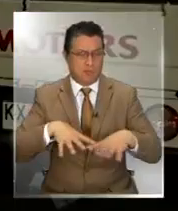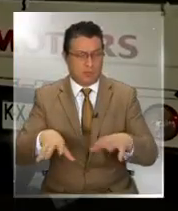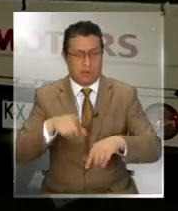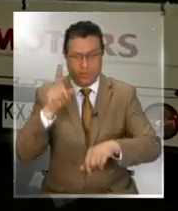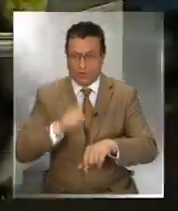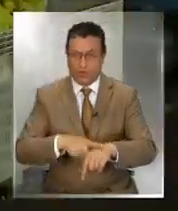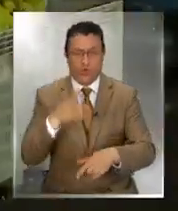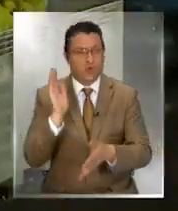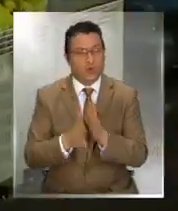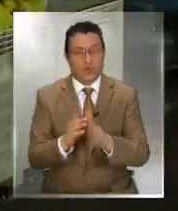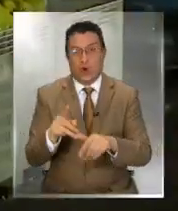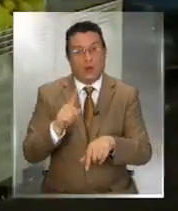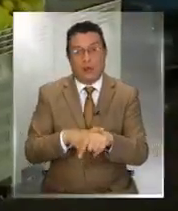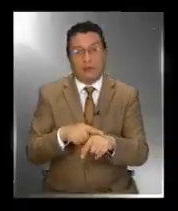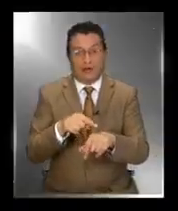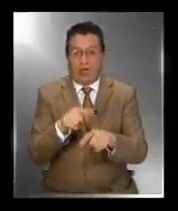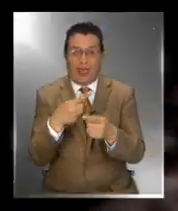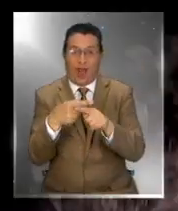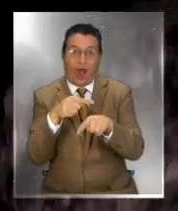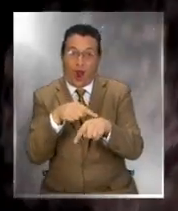del resto de los chilenos.